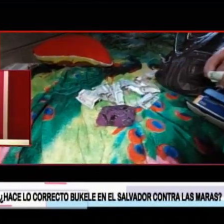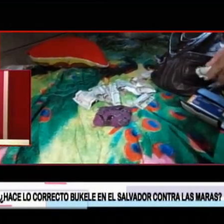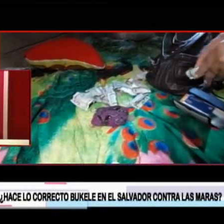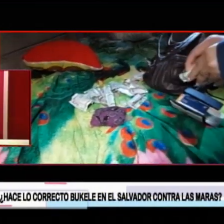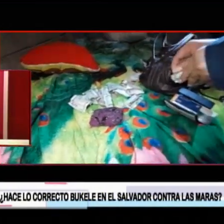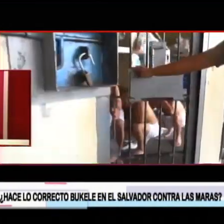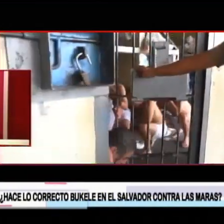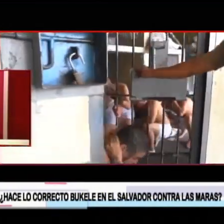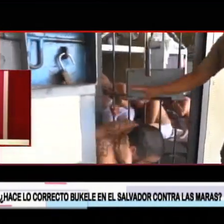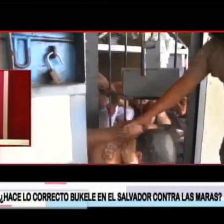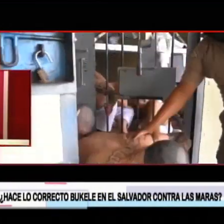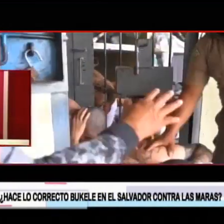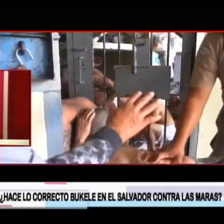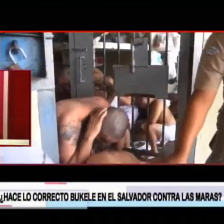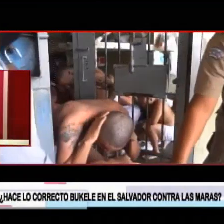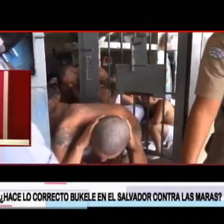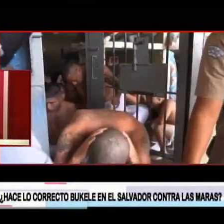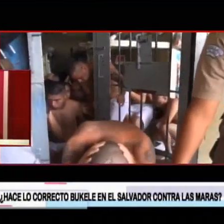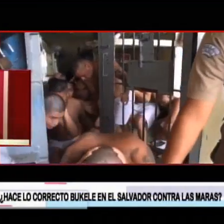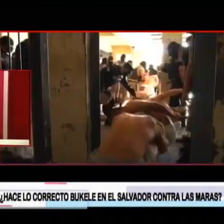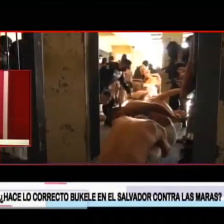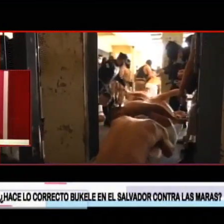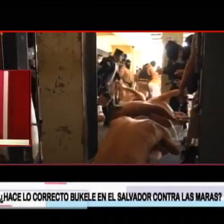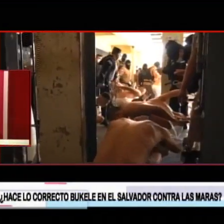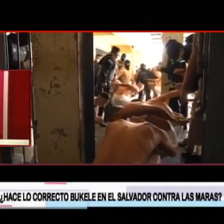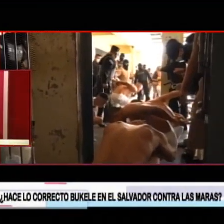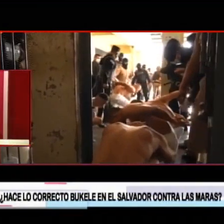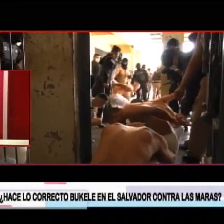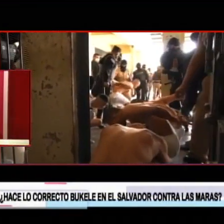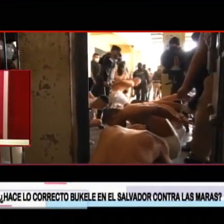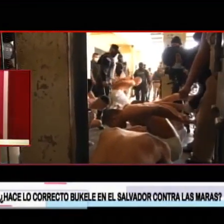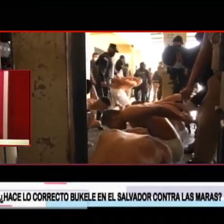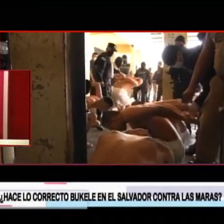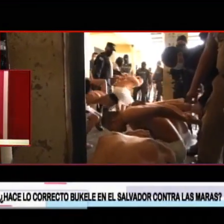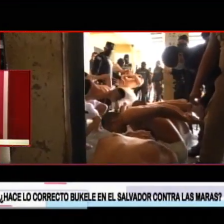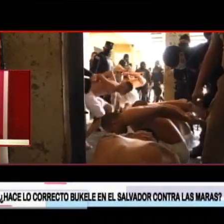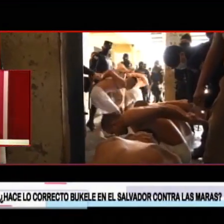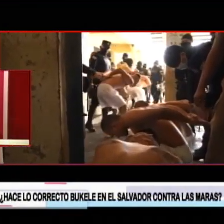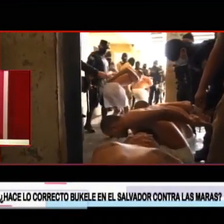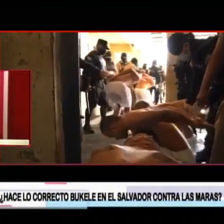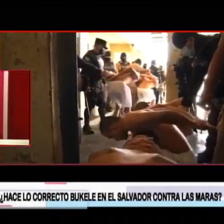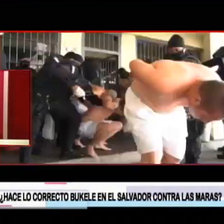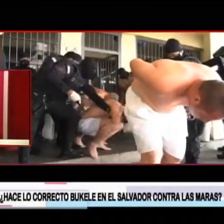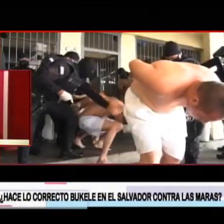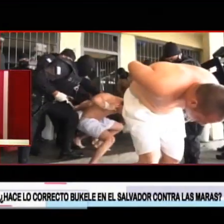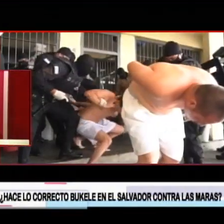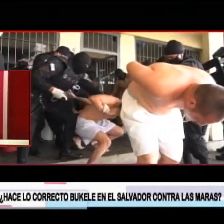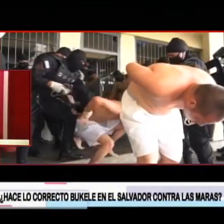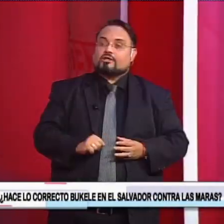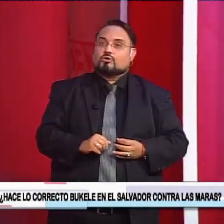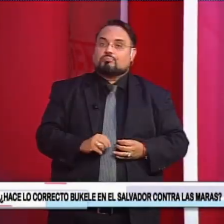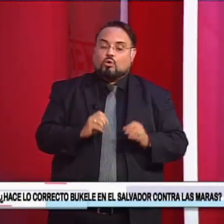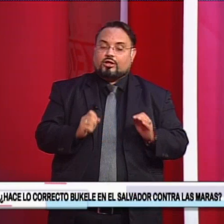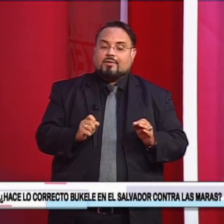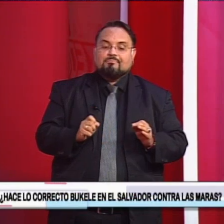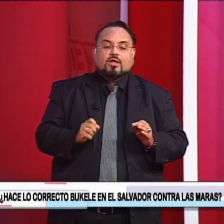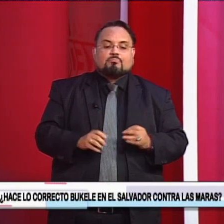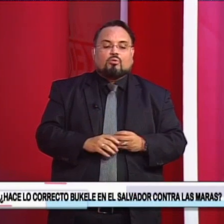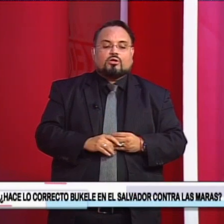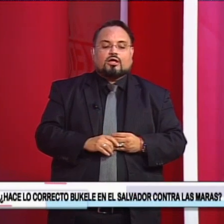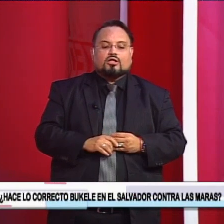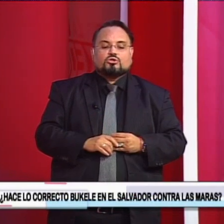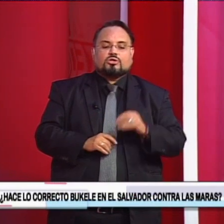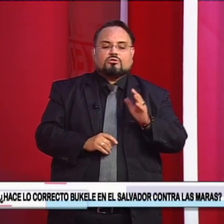llama la atención es si el presidente salvadoreño incluso ya dijo bueno construyan otra cárcel y vamos a necesitar espacio es correcto porque